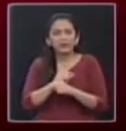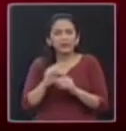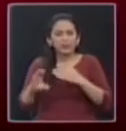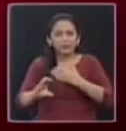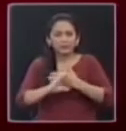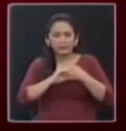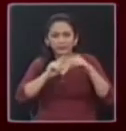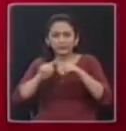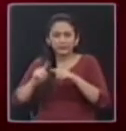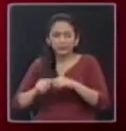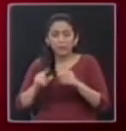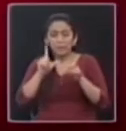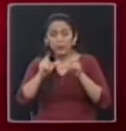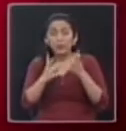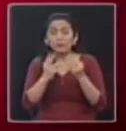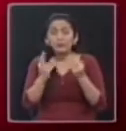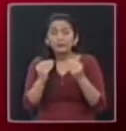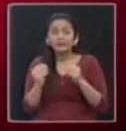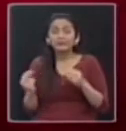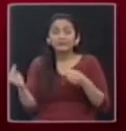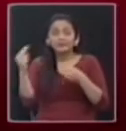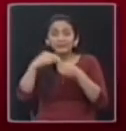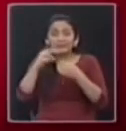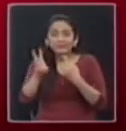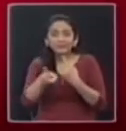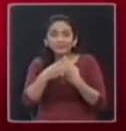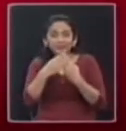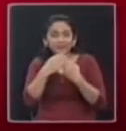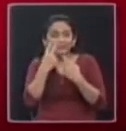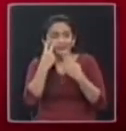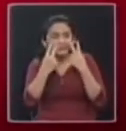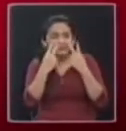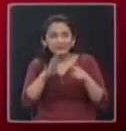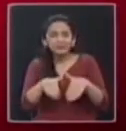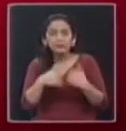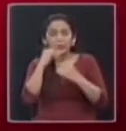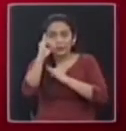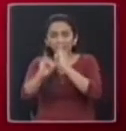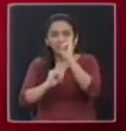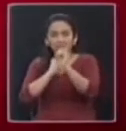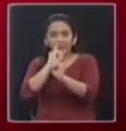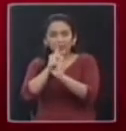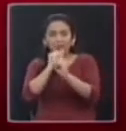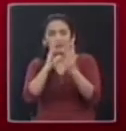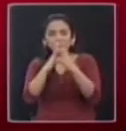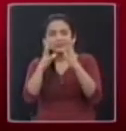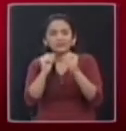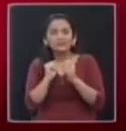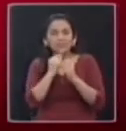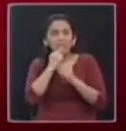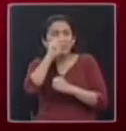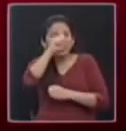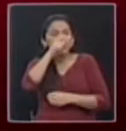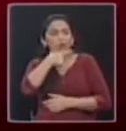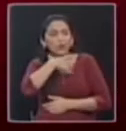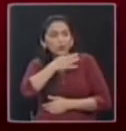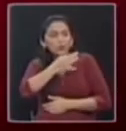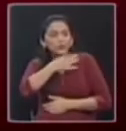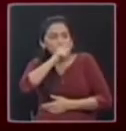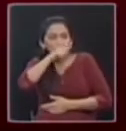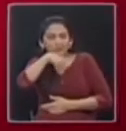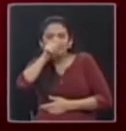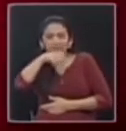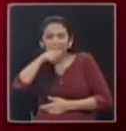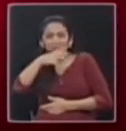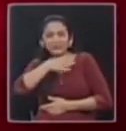mil seguidores a nivel nacional, incluso a nivel internacional. Es una comunidad muy grande, muy amplia, que está muy afín al proyecto y